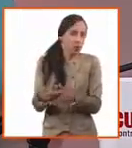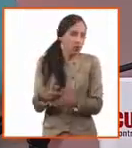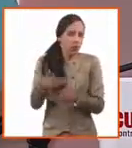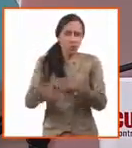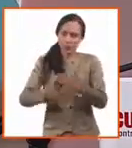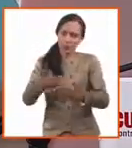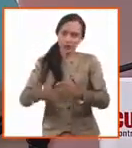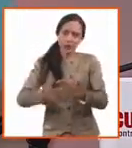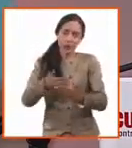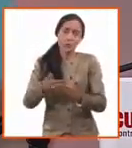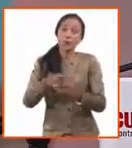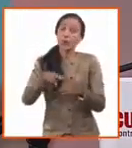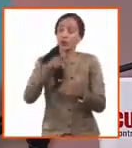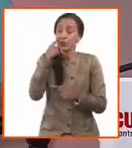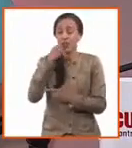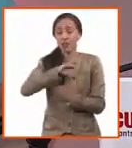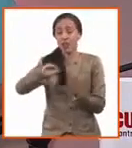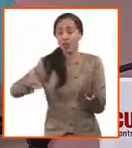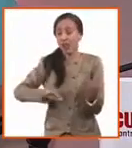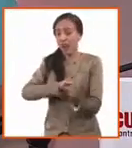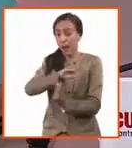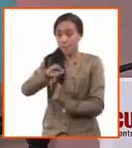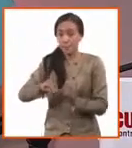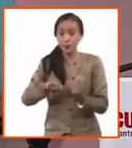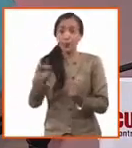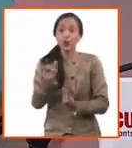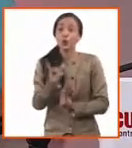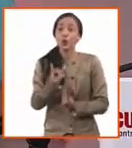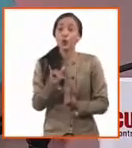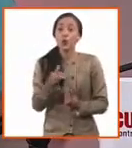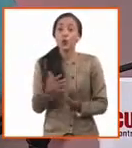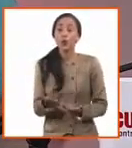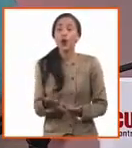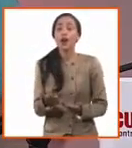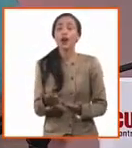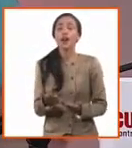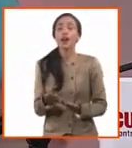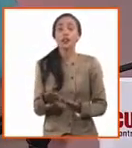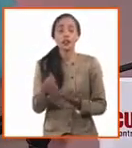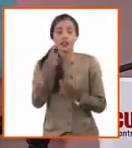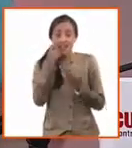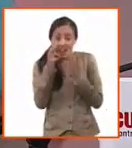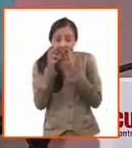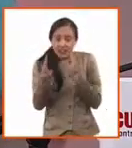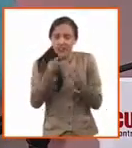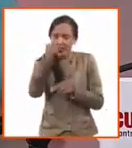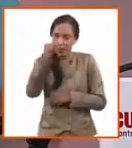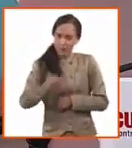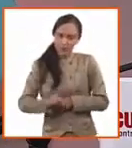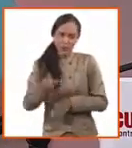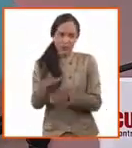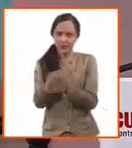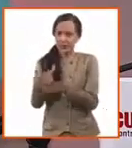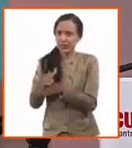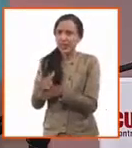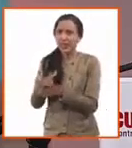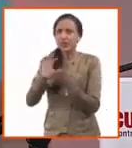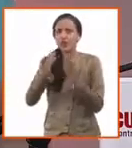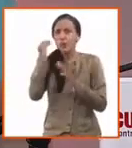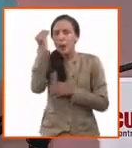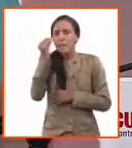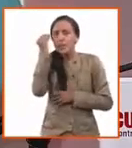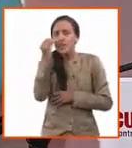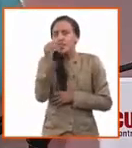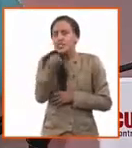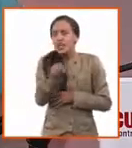que implica también una transformación desde el punto de vista práctico de la vida de las personas de las subjetividades de